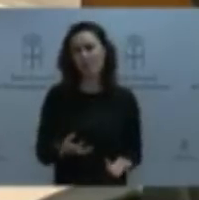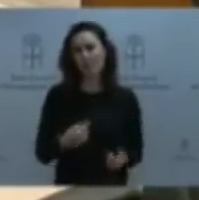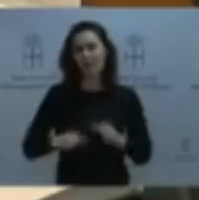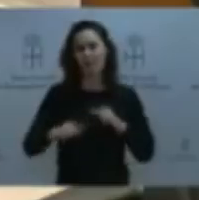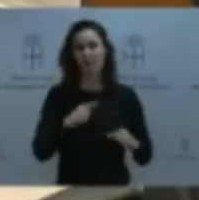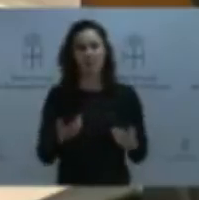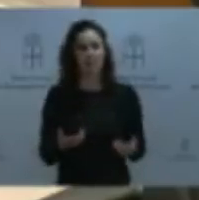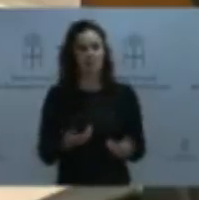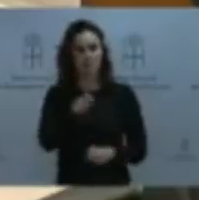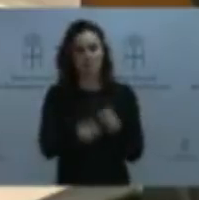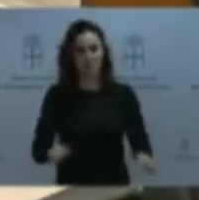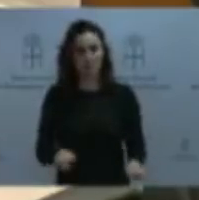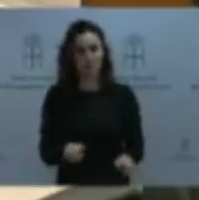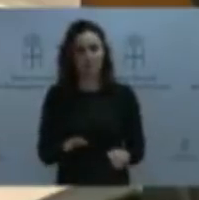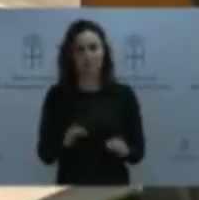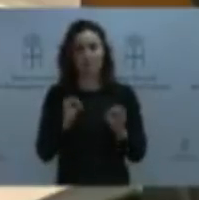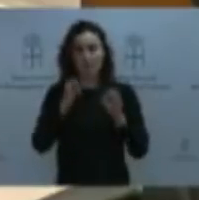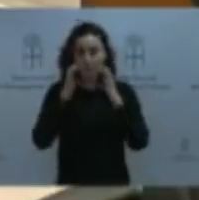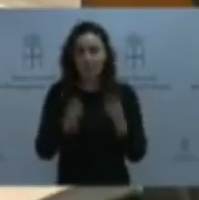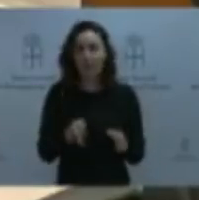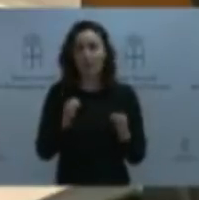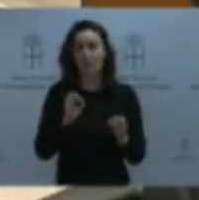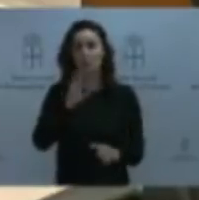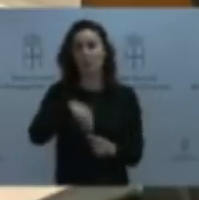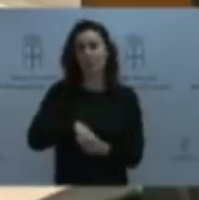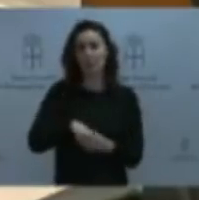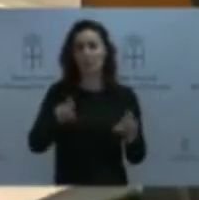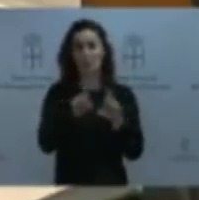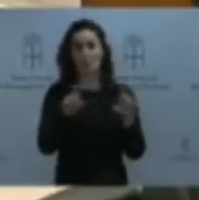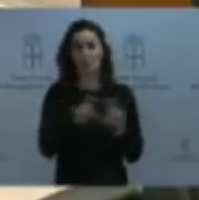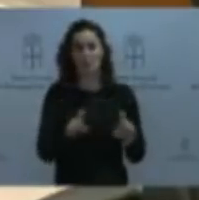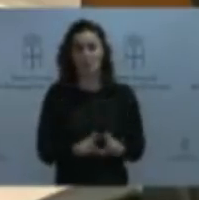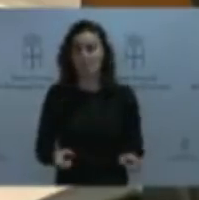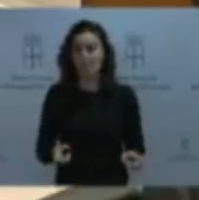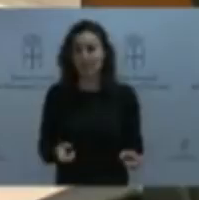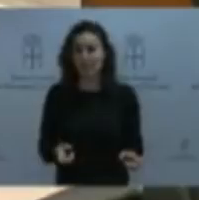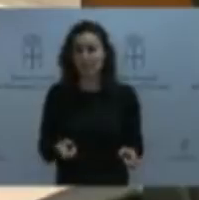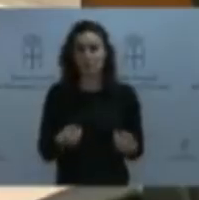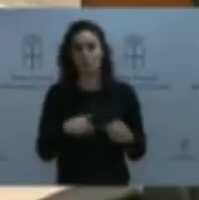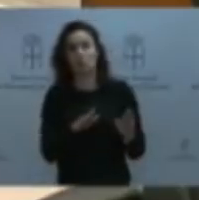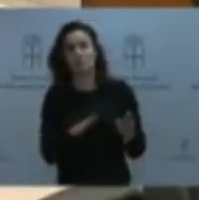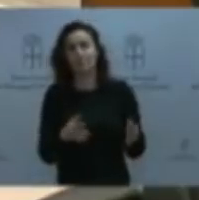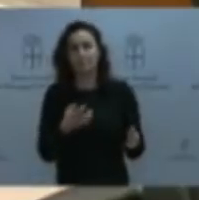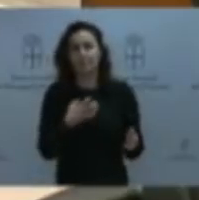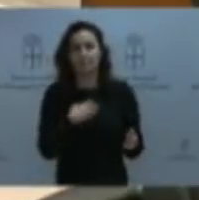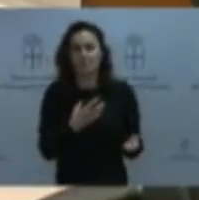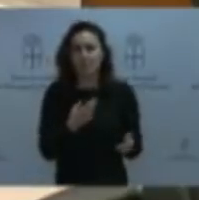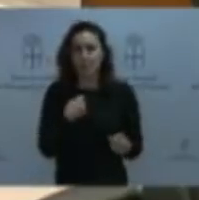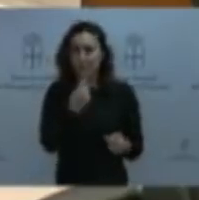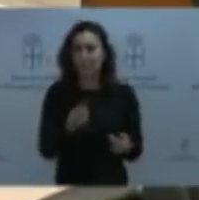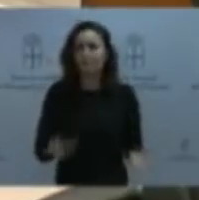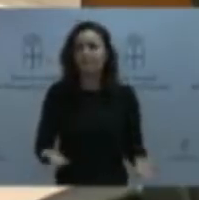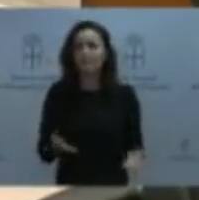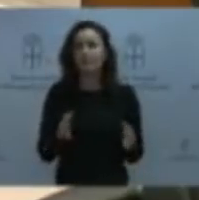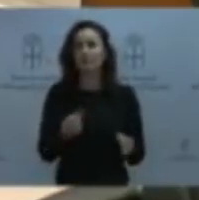capacidad dentro de las empresas, ¿no? Y, desde luego, tampoco nos hacemos responsables ni portavoces de las actuaciones de